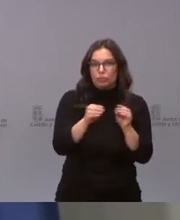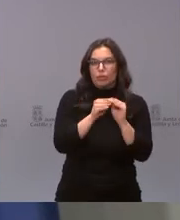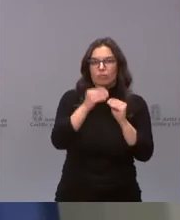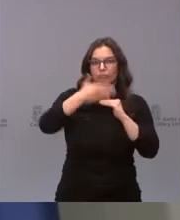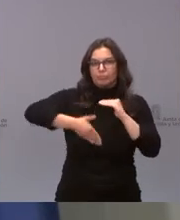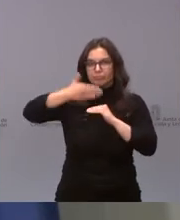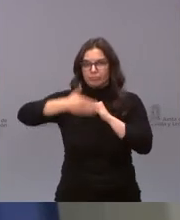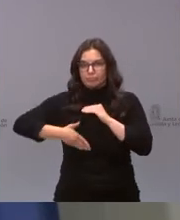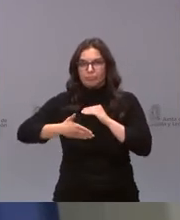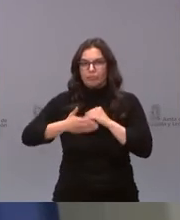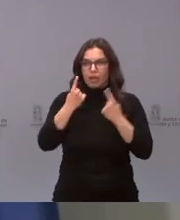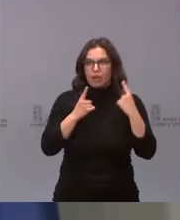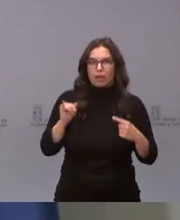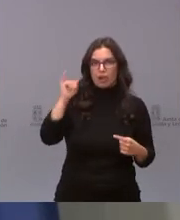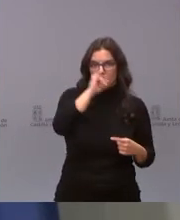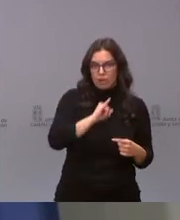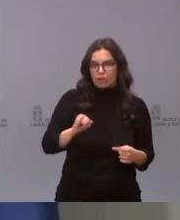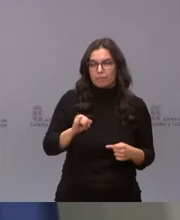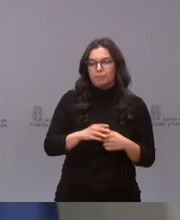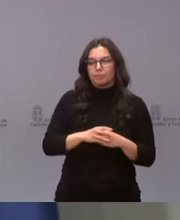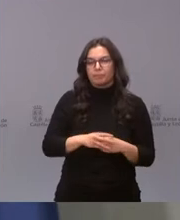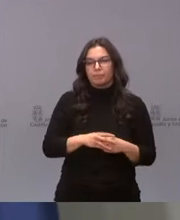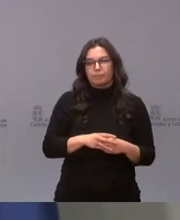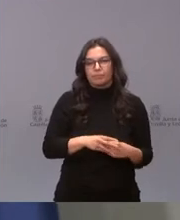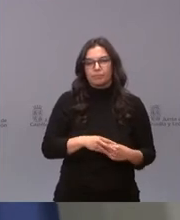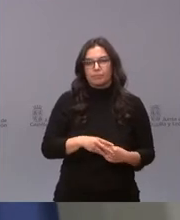restrictivas que aún están en vigor